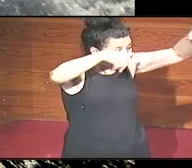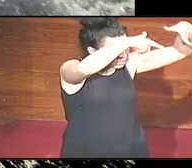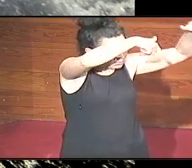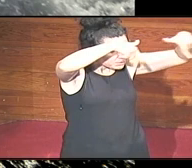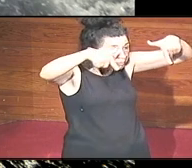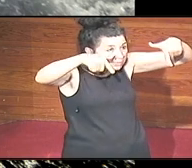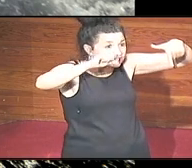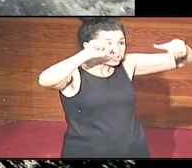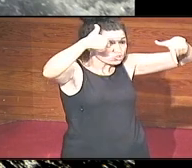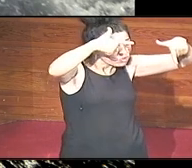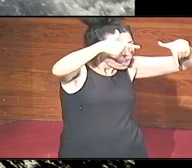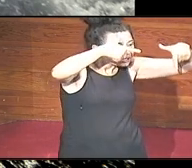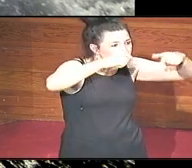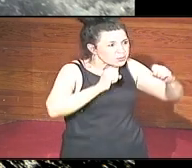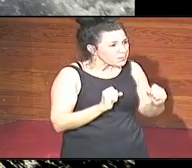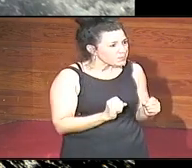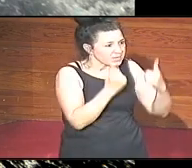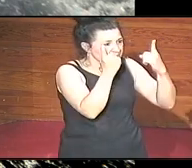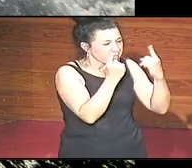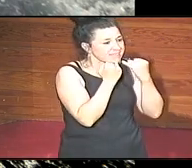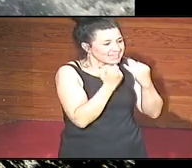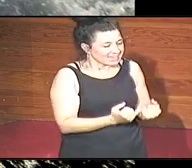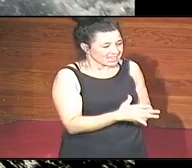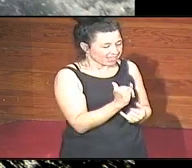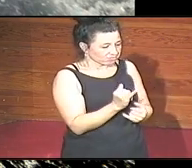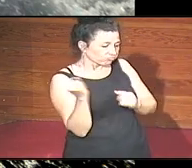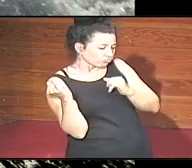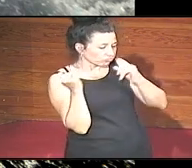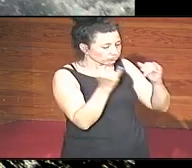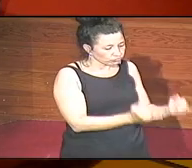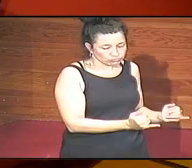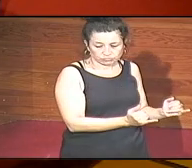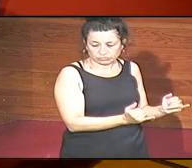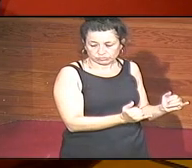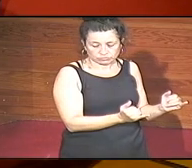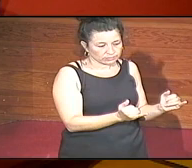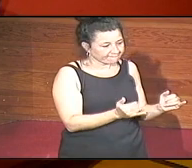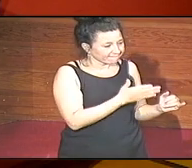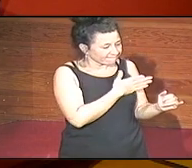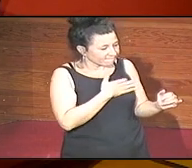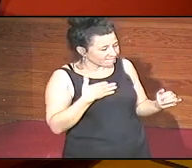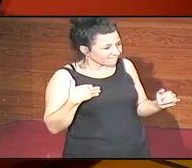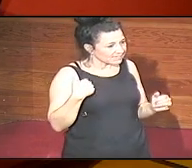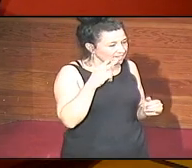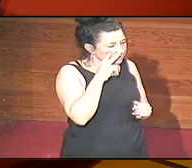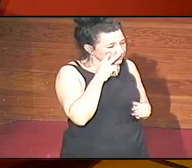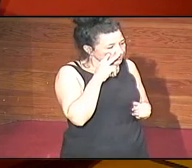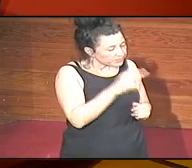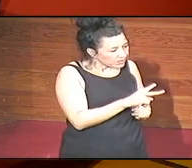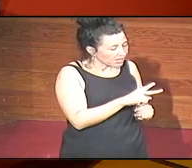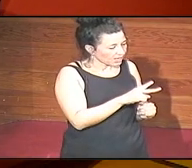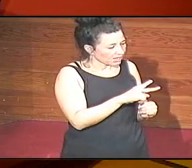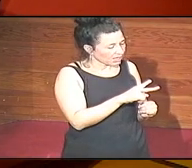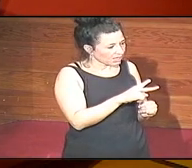electricidad llegamos allí estuve explicar esto queríamos ver cómo había cambiado la vida en